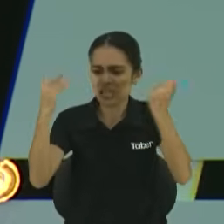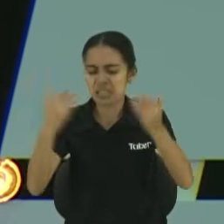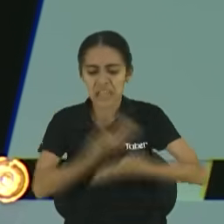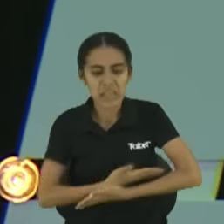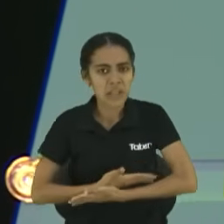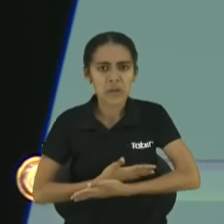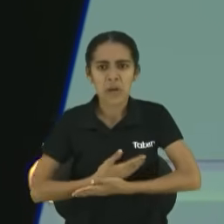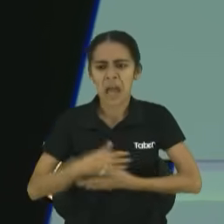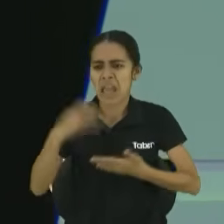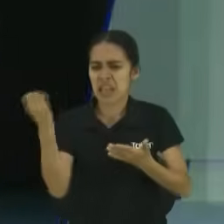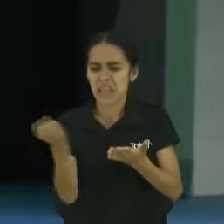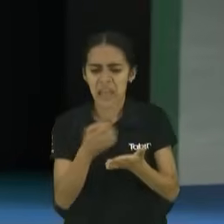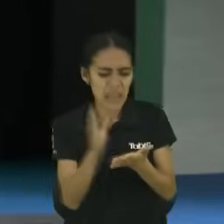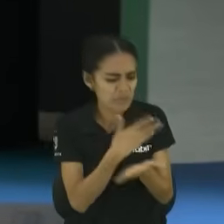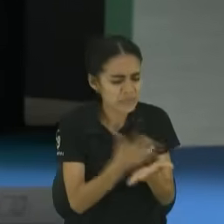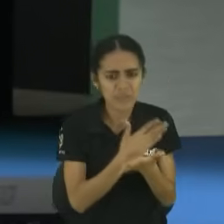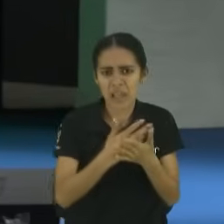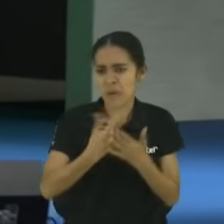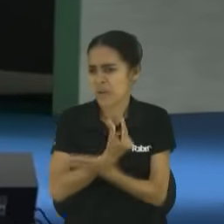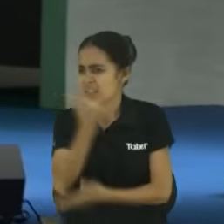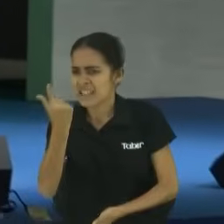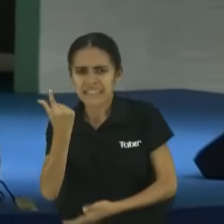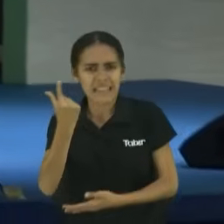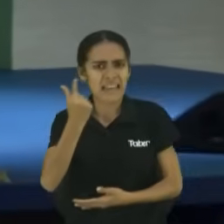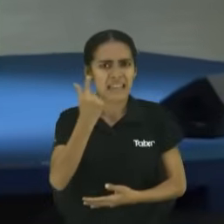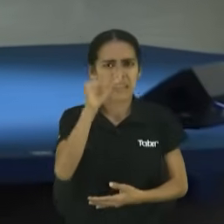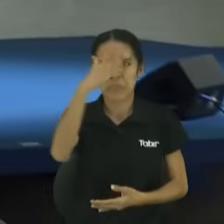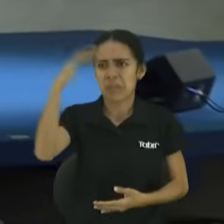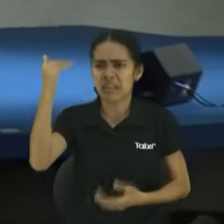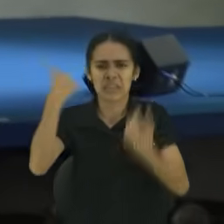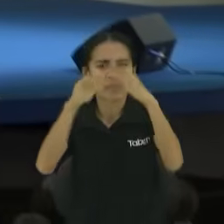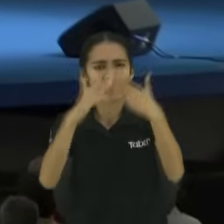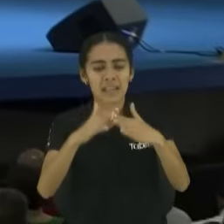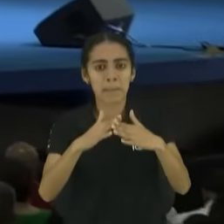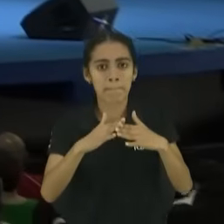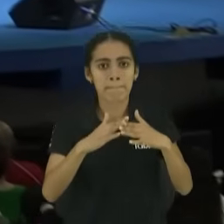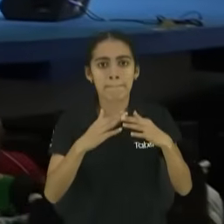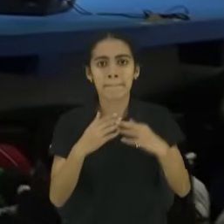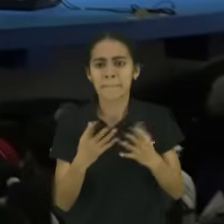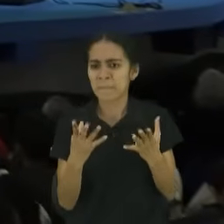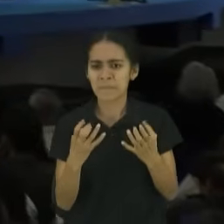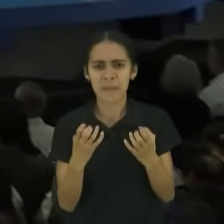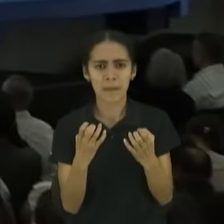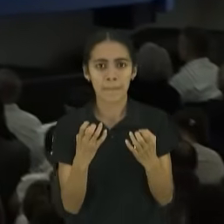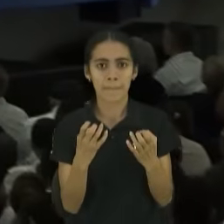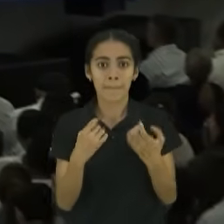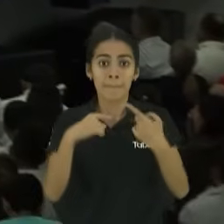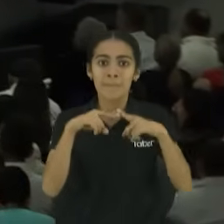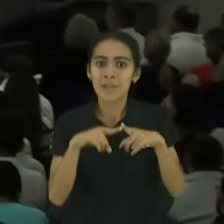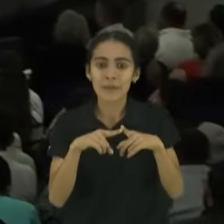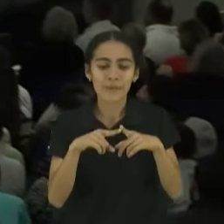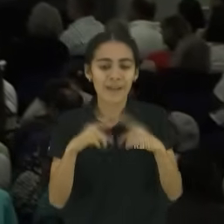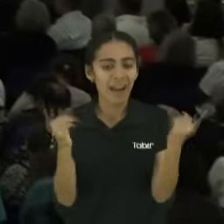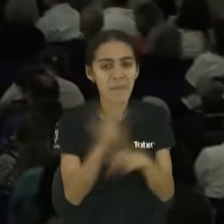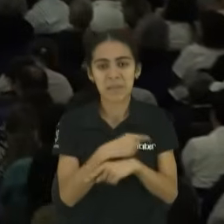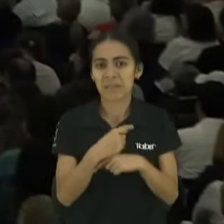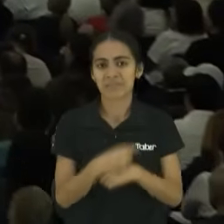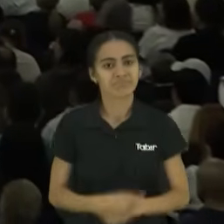a estudiar a buenas universidades, universidades extremadamente difíciles. Puedes hacer lo que quieras. No va a cambiar.